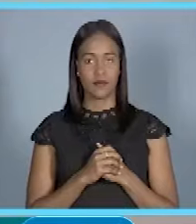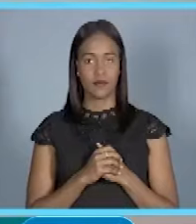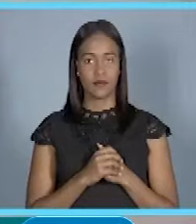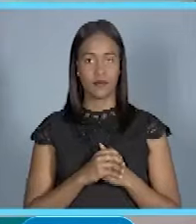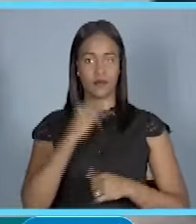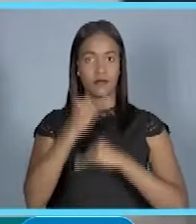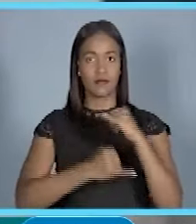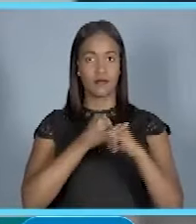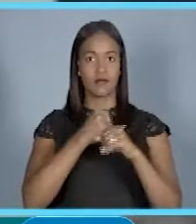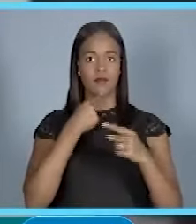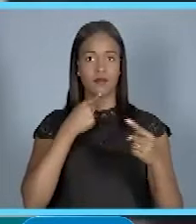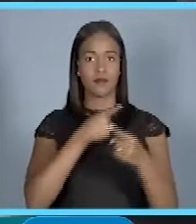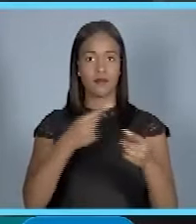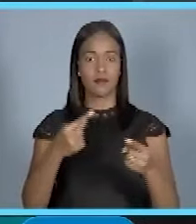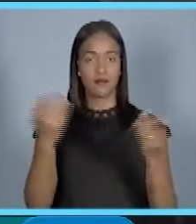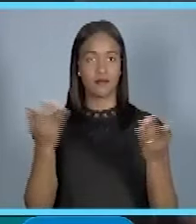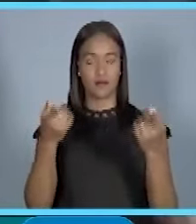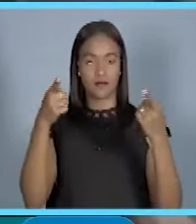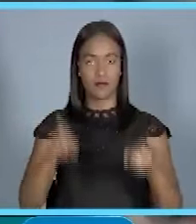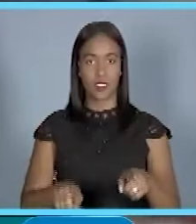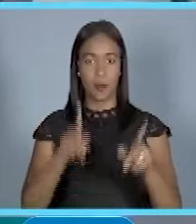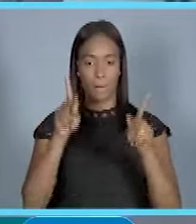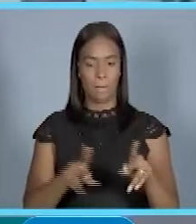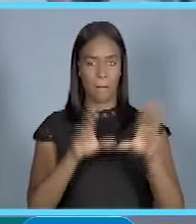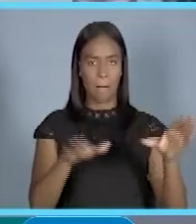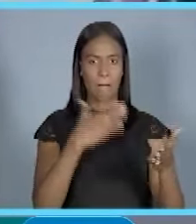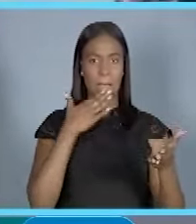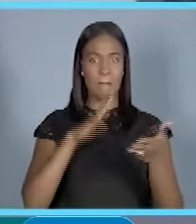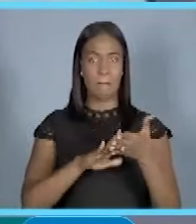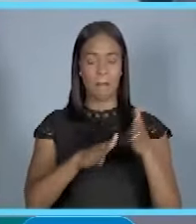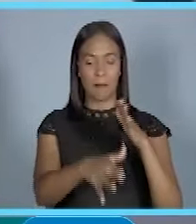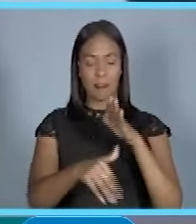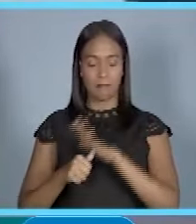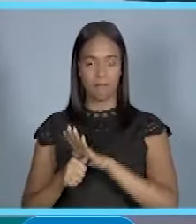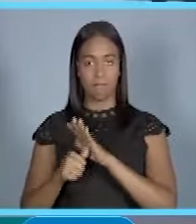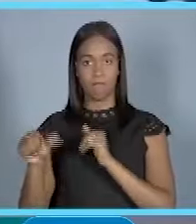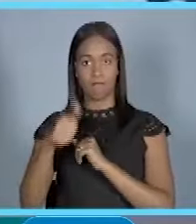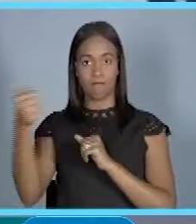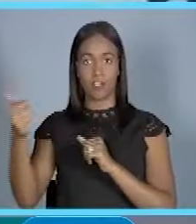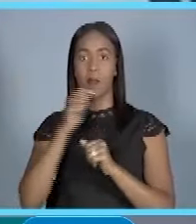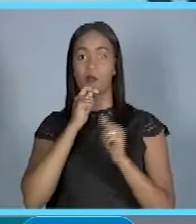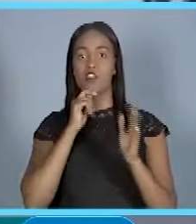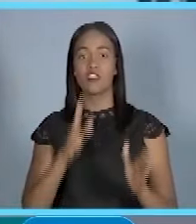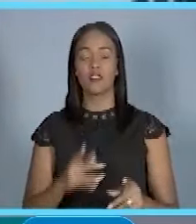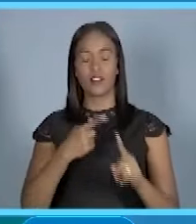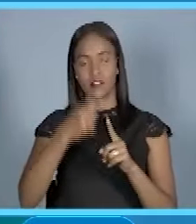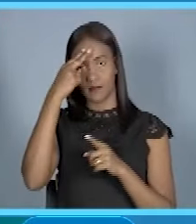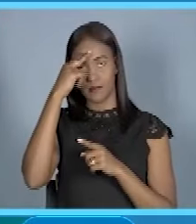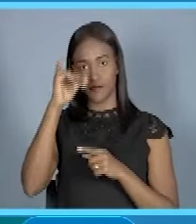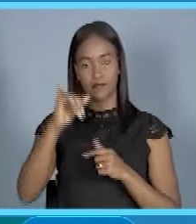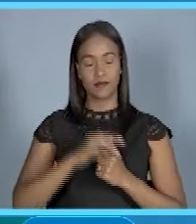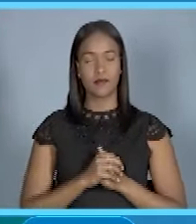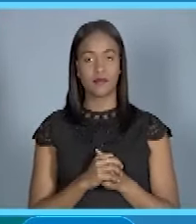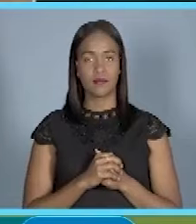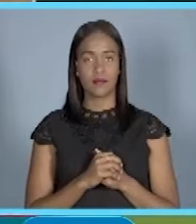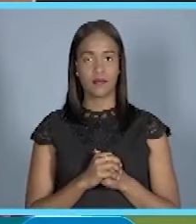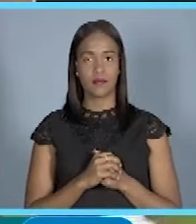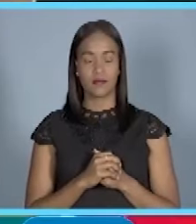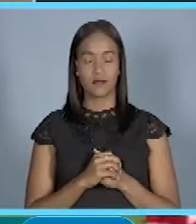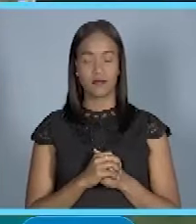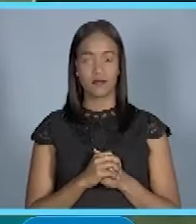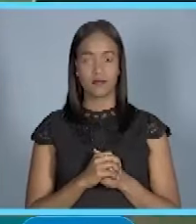En las internacionales, presuntos pandilleros secuestran a otro periodista en Haití.